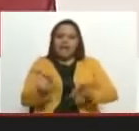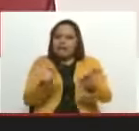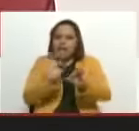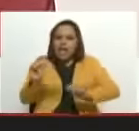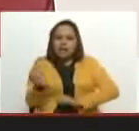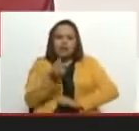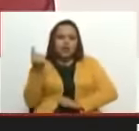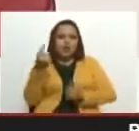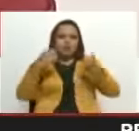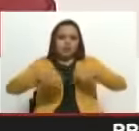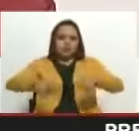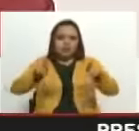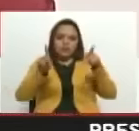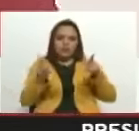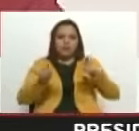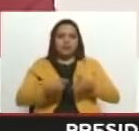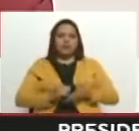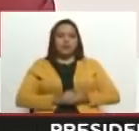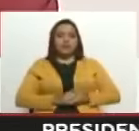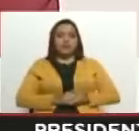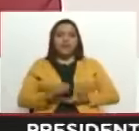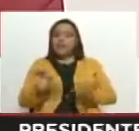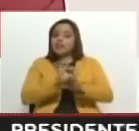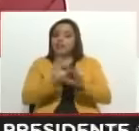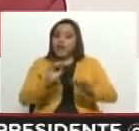sola posibilidad, pero